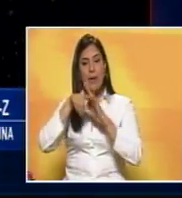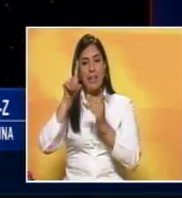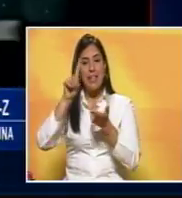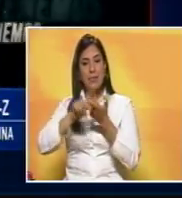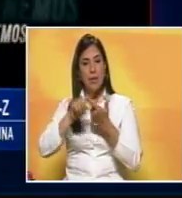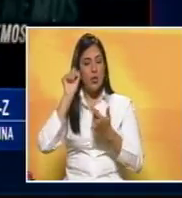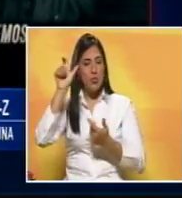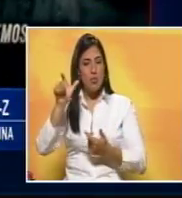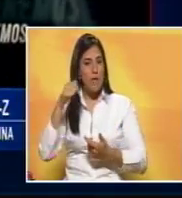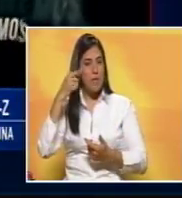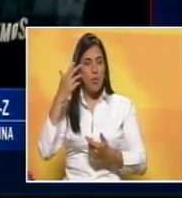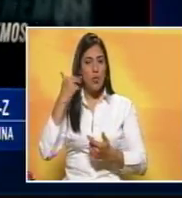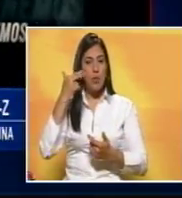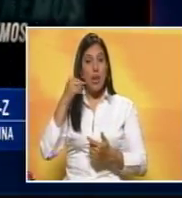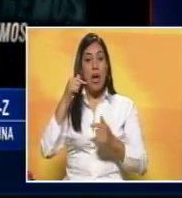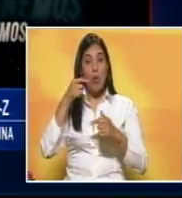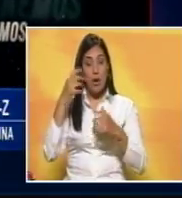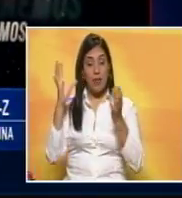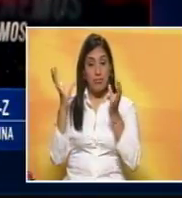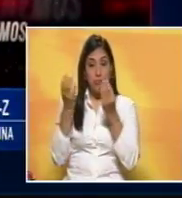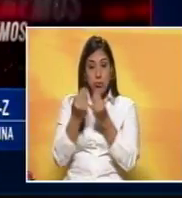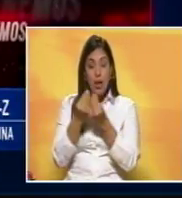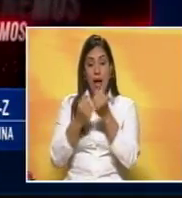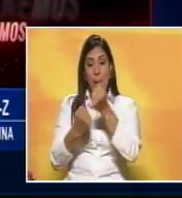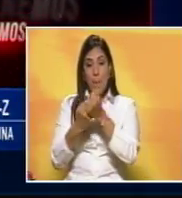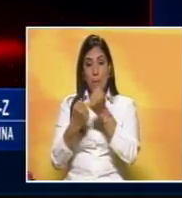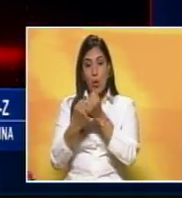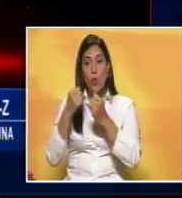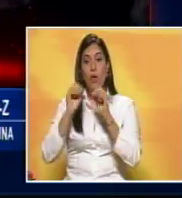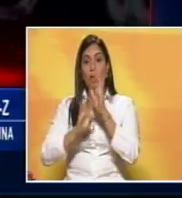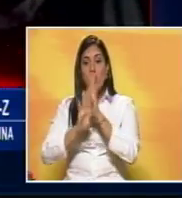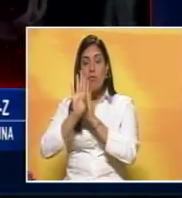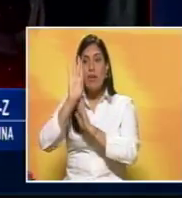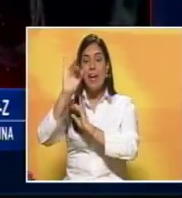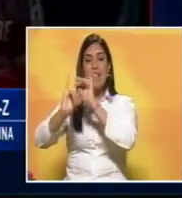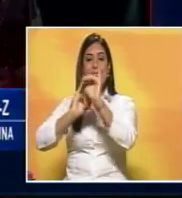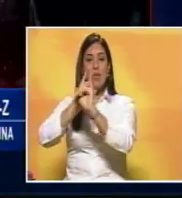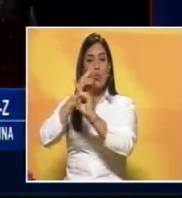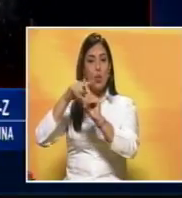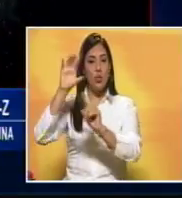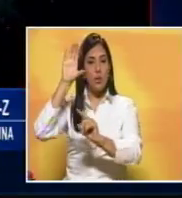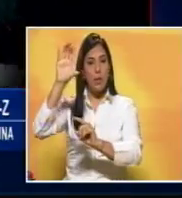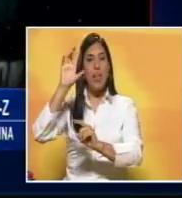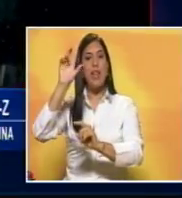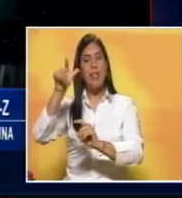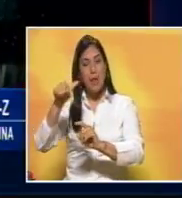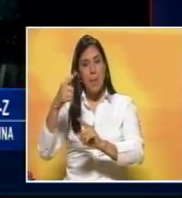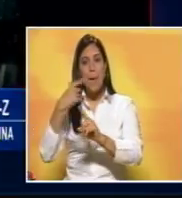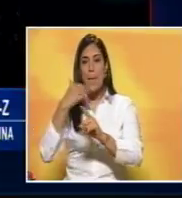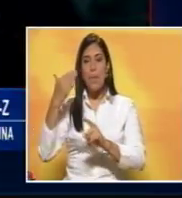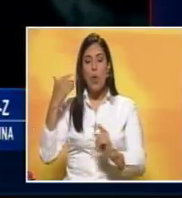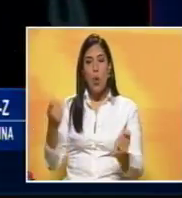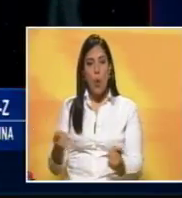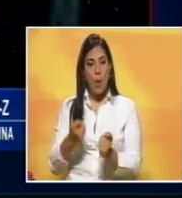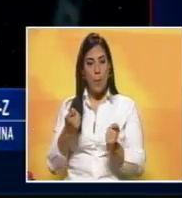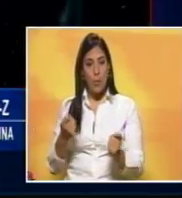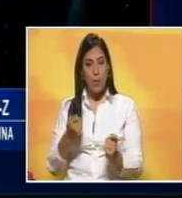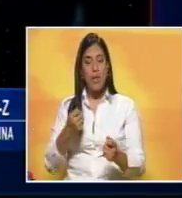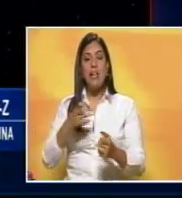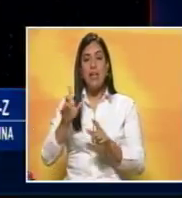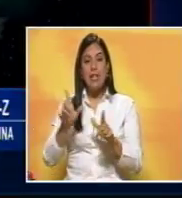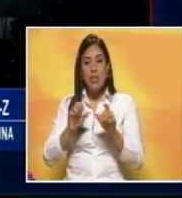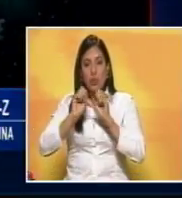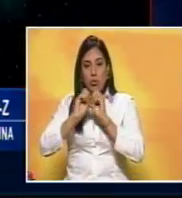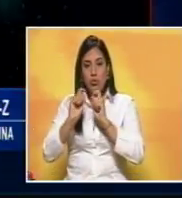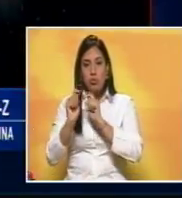esposo de Beyoncé. El Potro ahora contará con un respaldo para emprender su internacionalización y es así como su más reciente promocional ya está